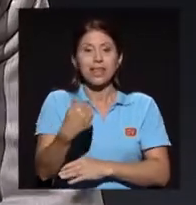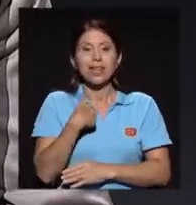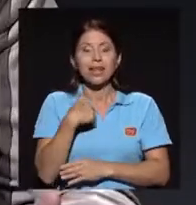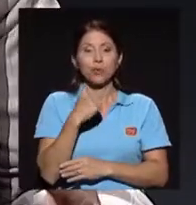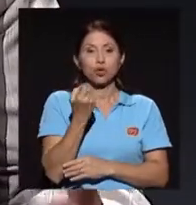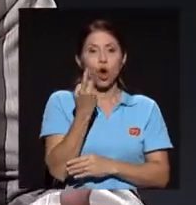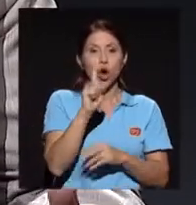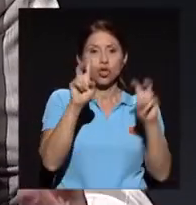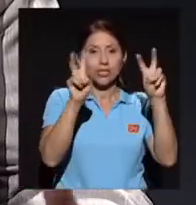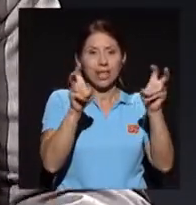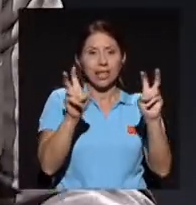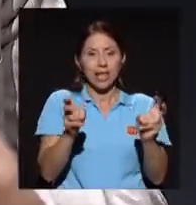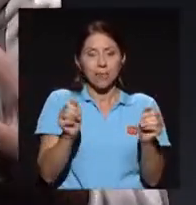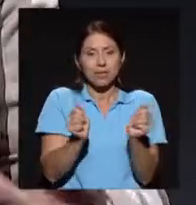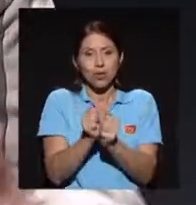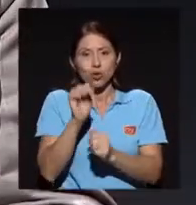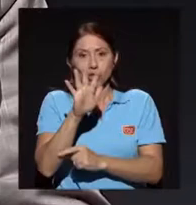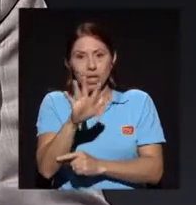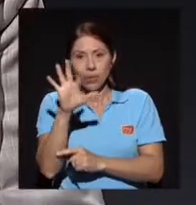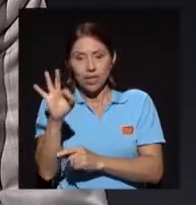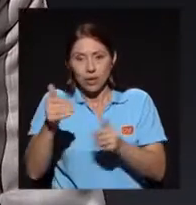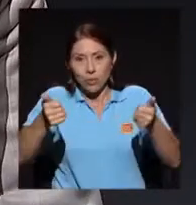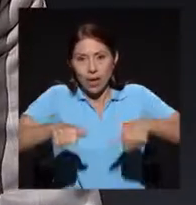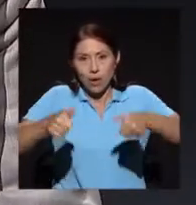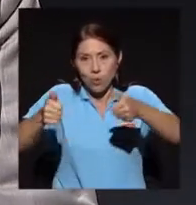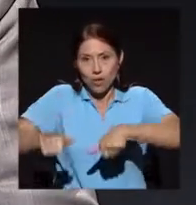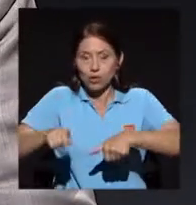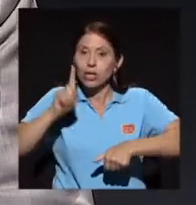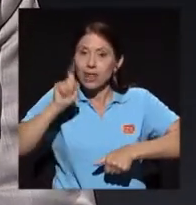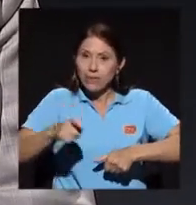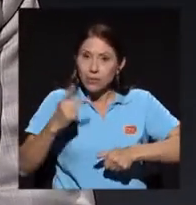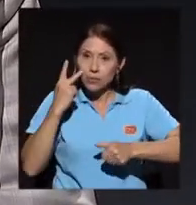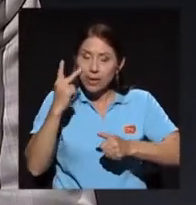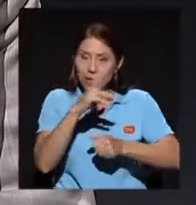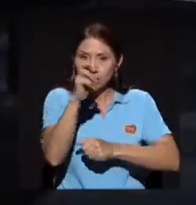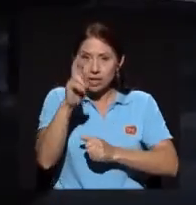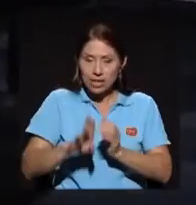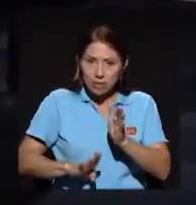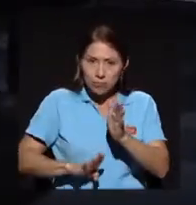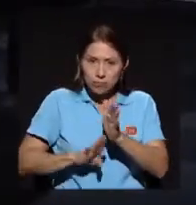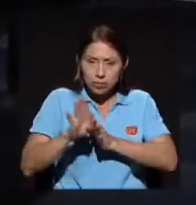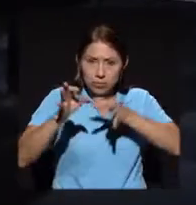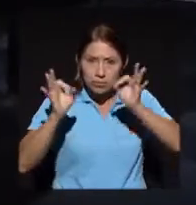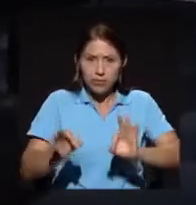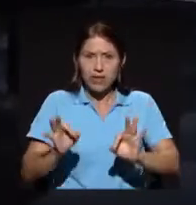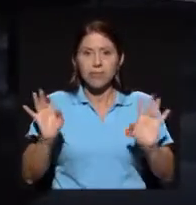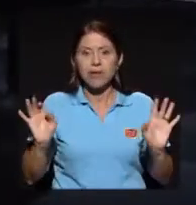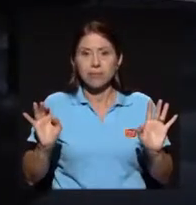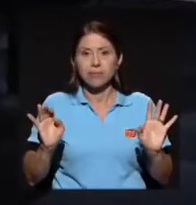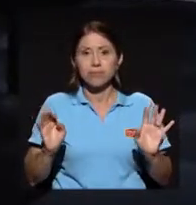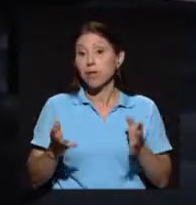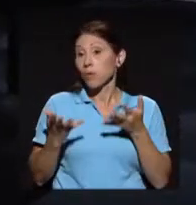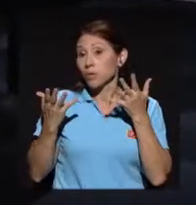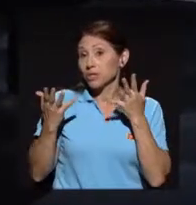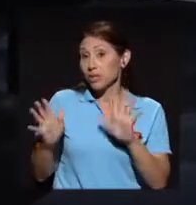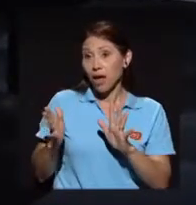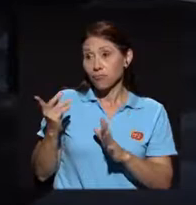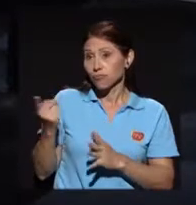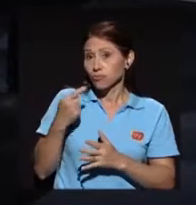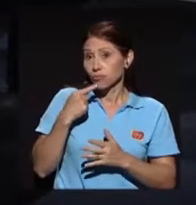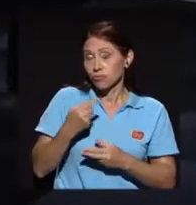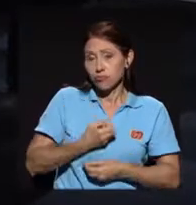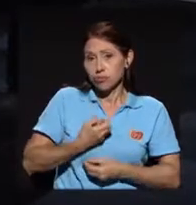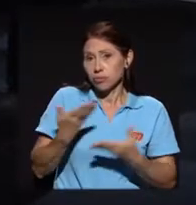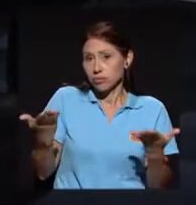acuerdos en que debiéramos ver al país avanzar a paso firme ya está expresado es un